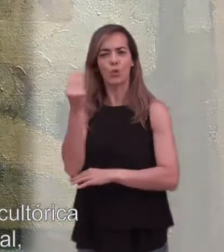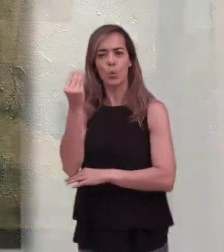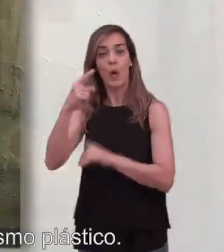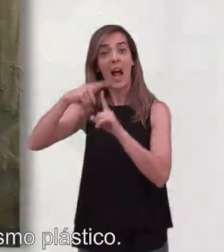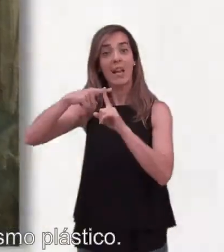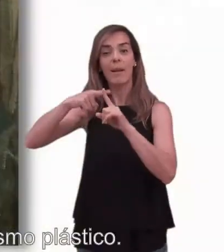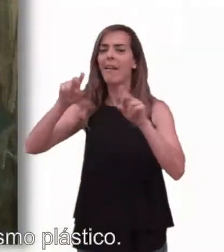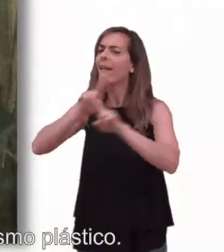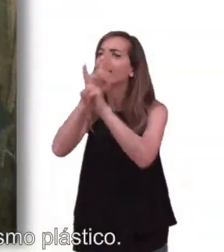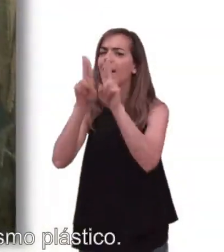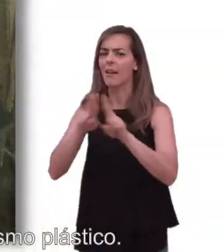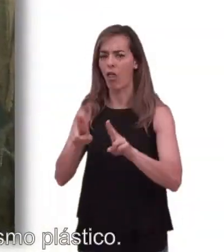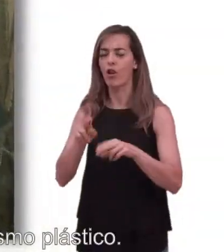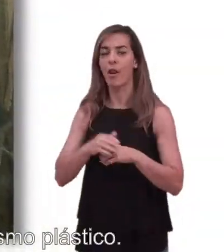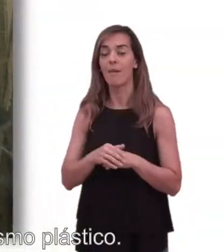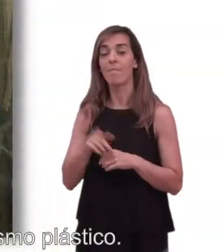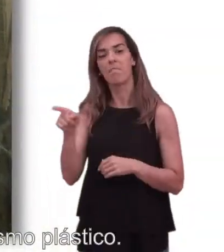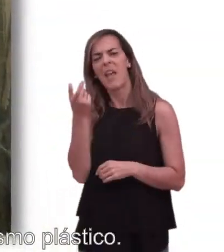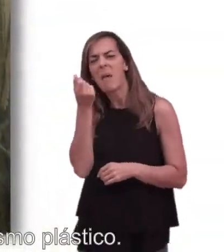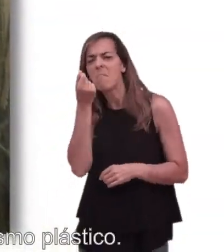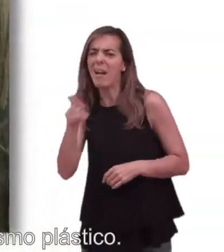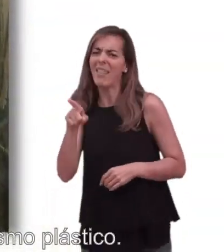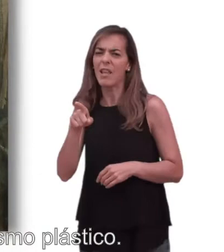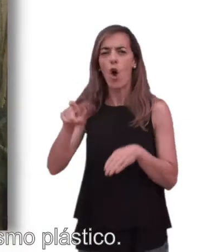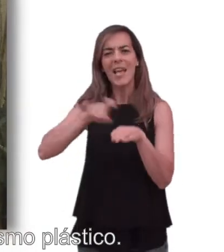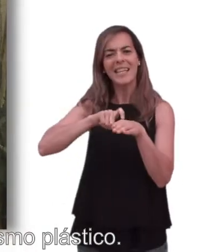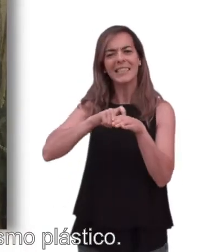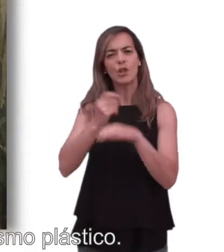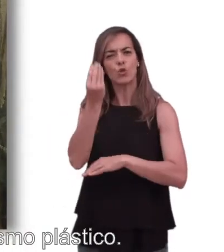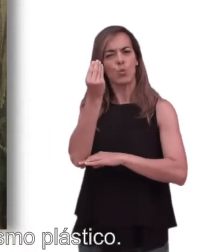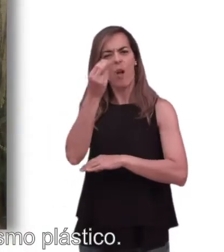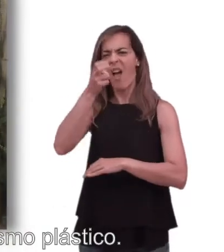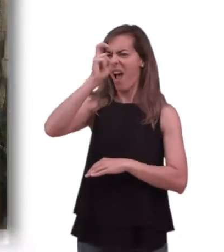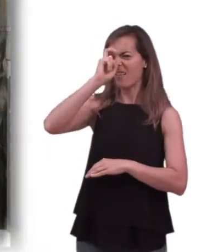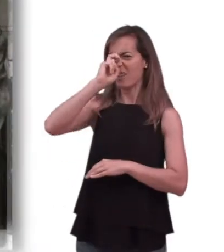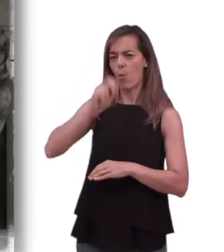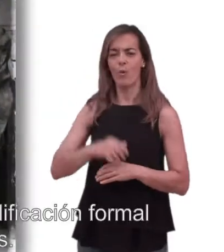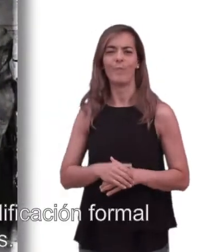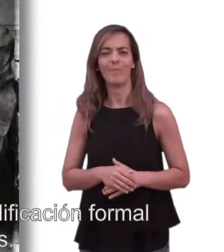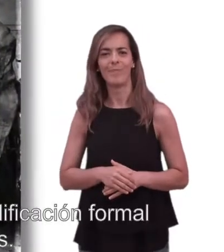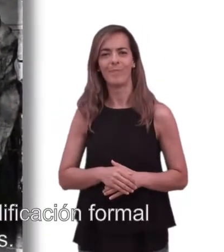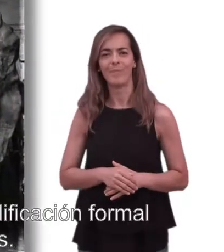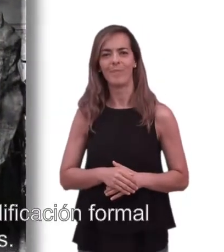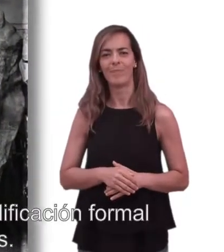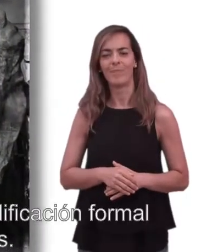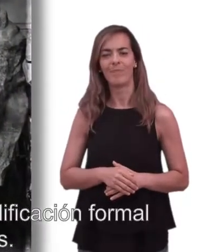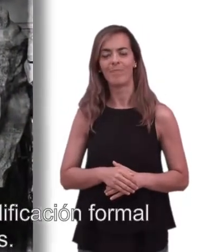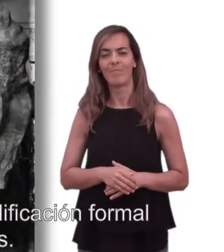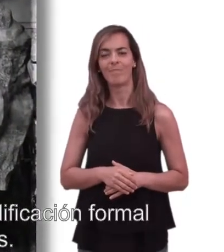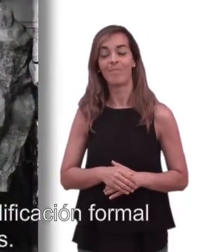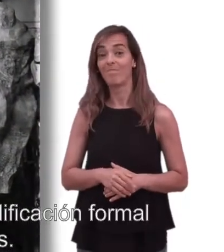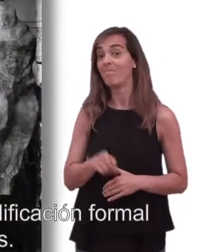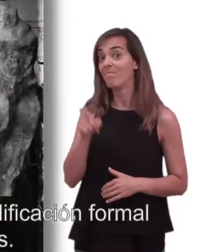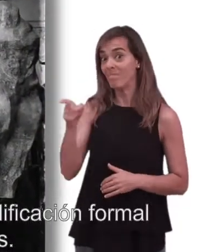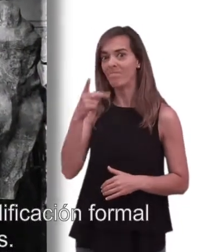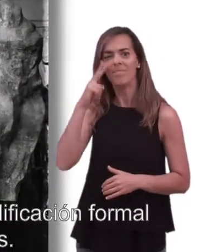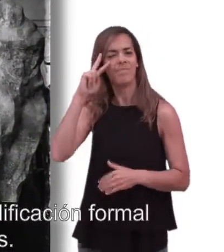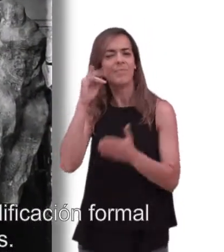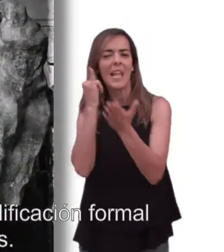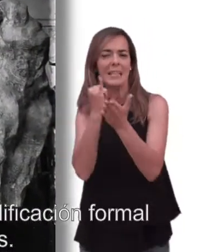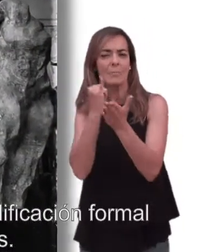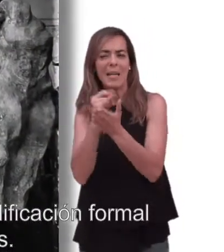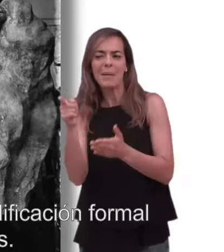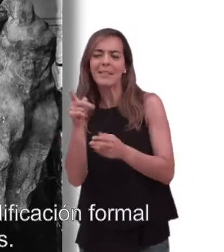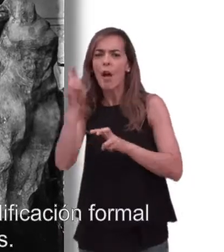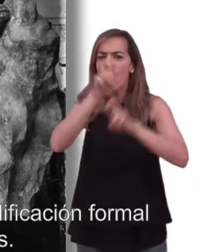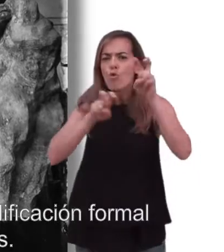internacional, más próxima al arcaísmo y al primitivismo plástico. Bourdel experimenta en pos de la